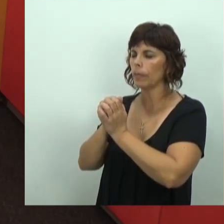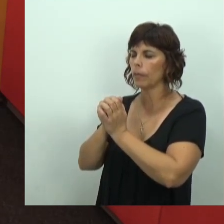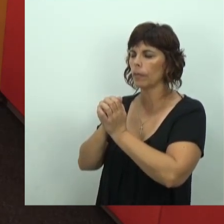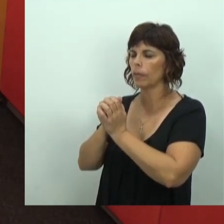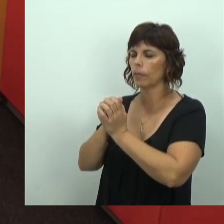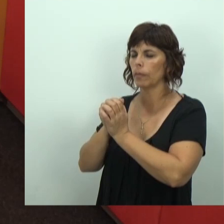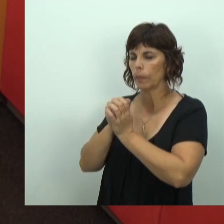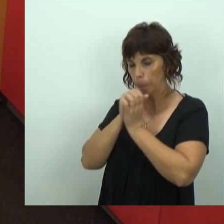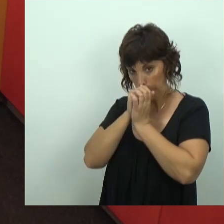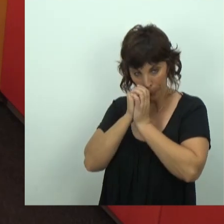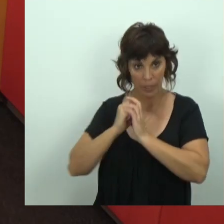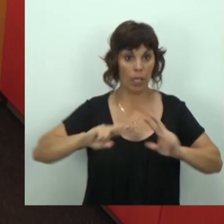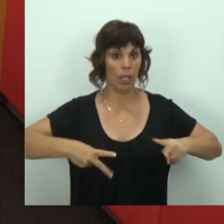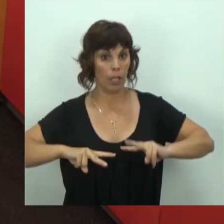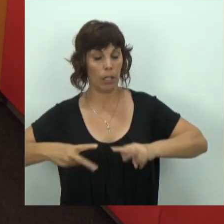la traducción Kadosh,